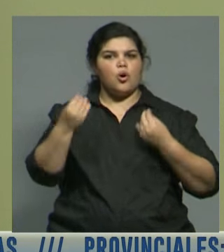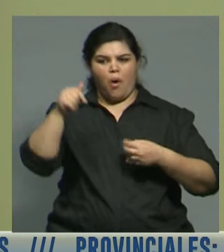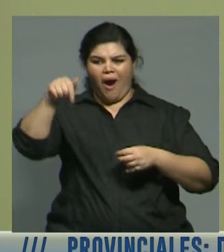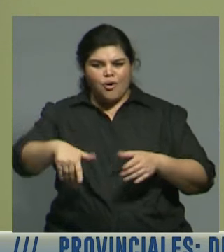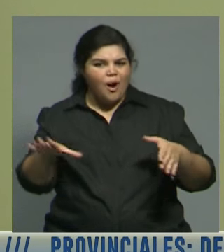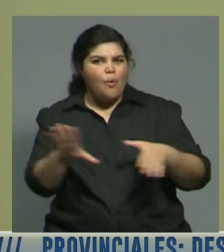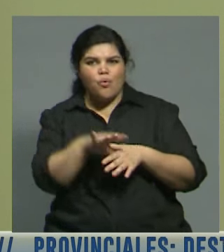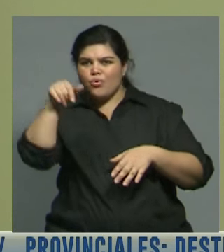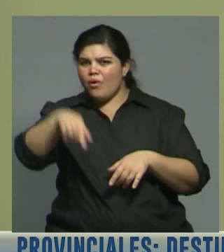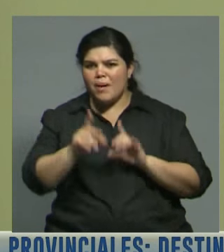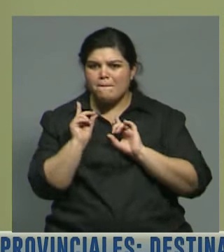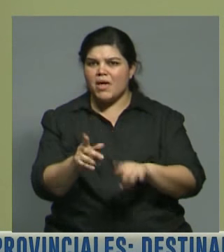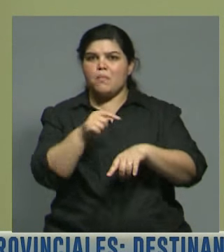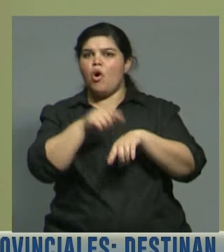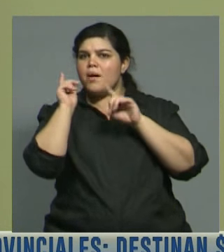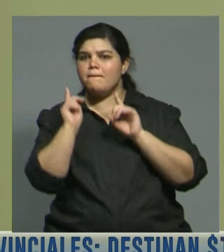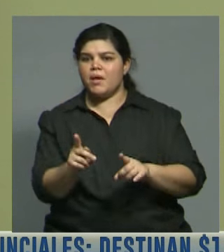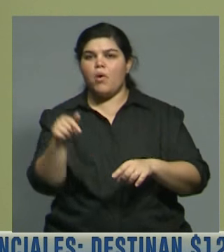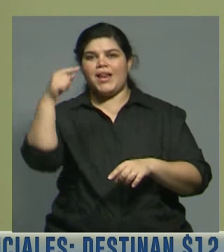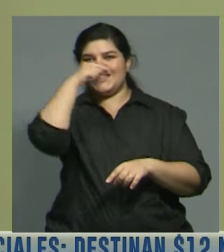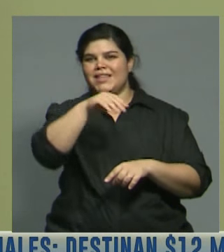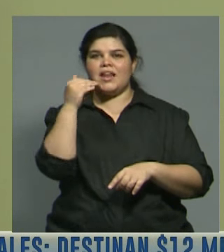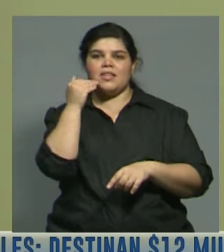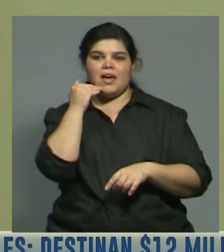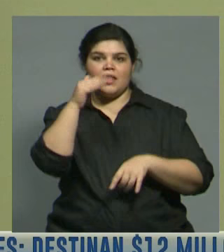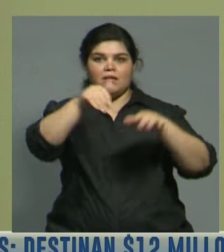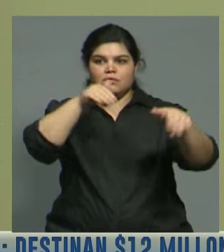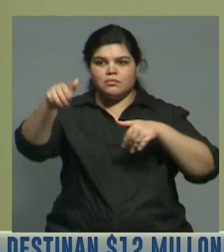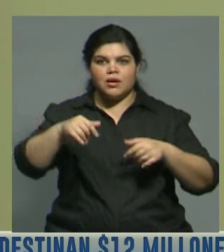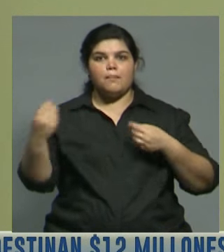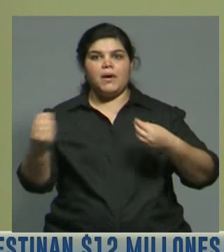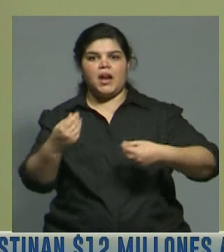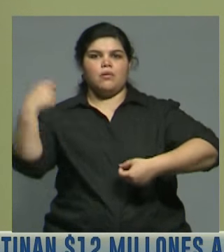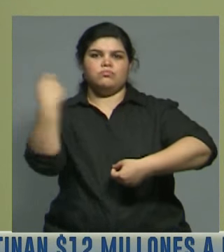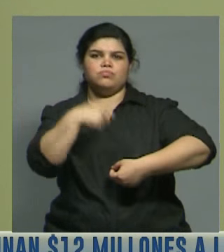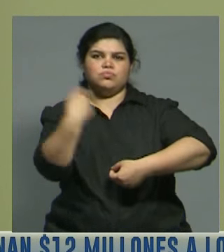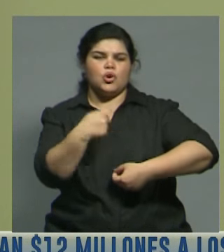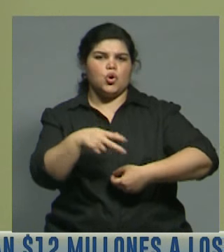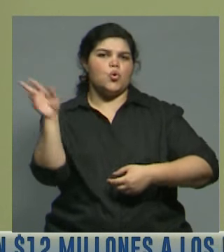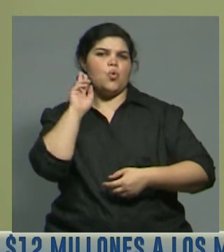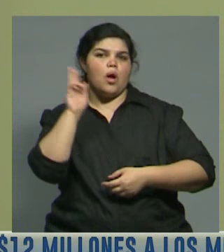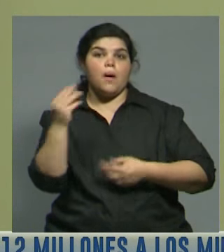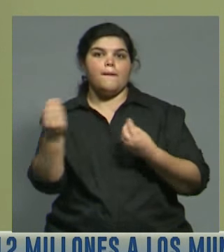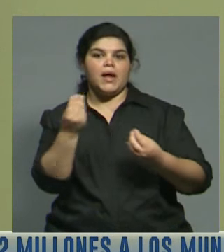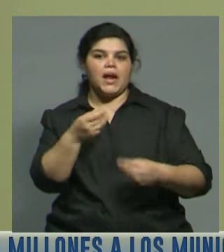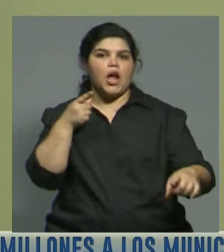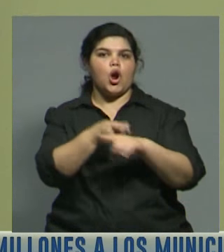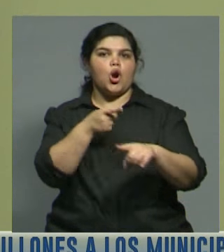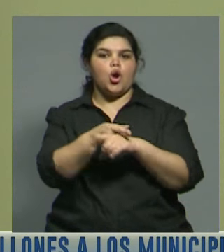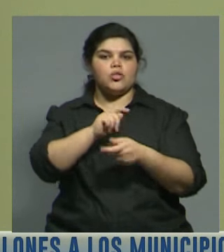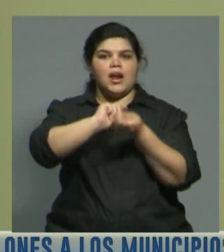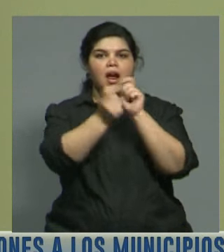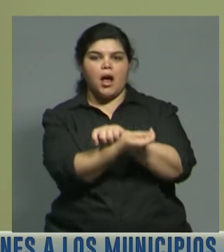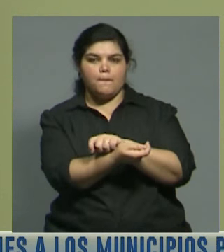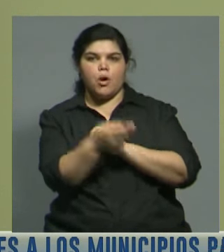que la convocatoria estaba hecha para las 19, un cacerolazo justamente para reclamar en contra de la reforma previsional